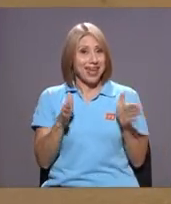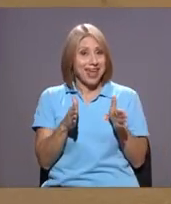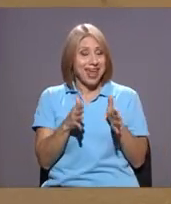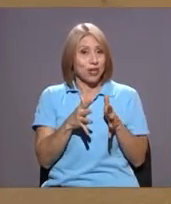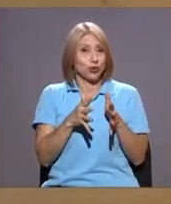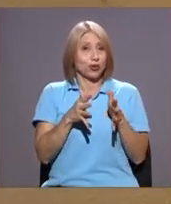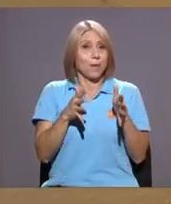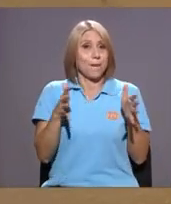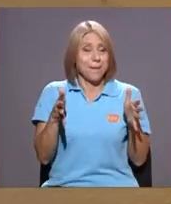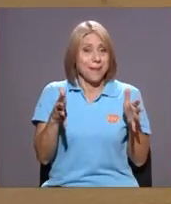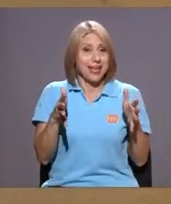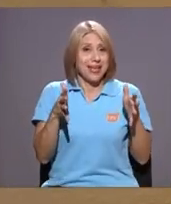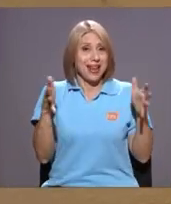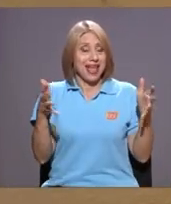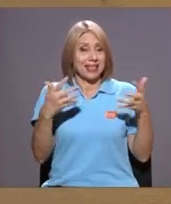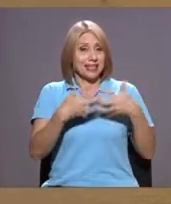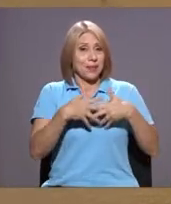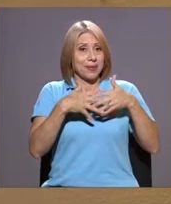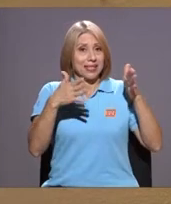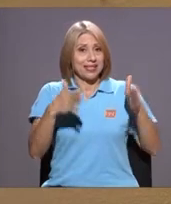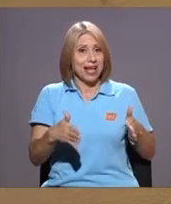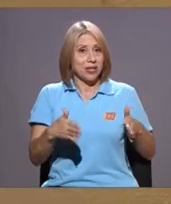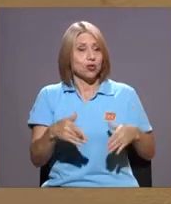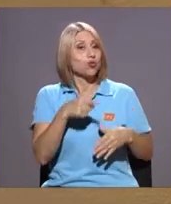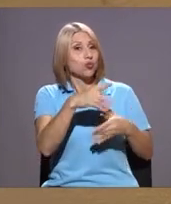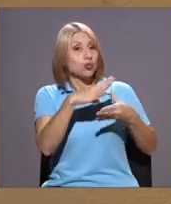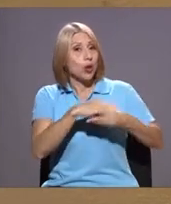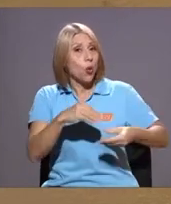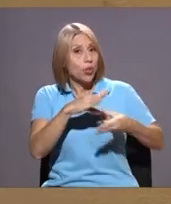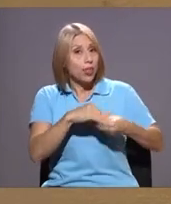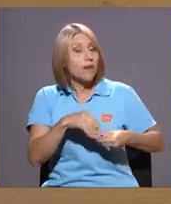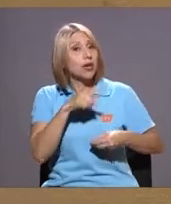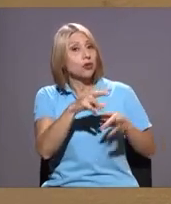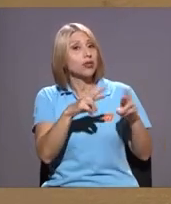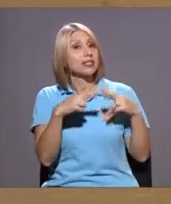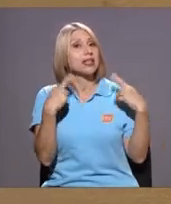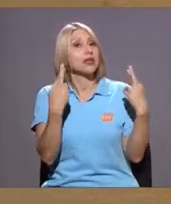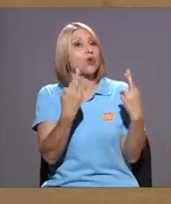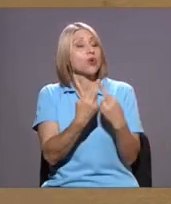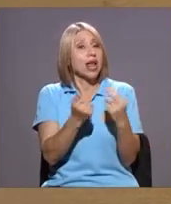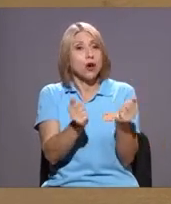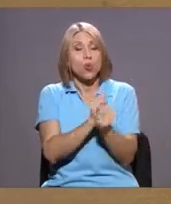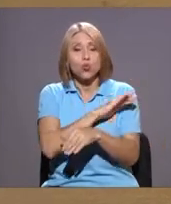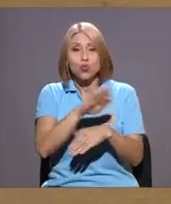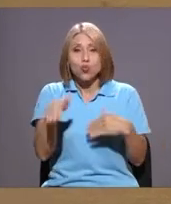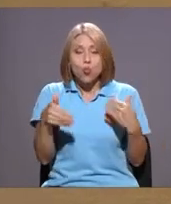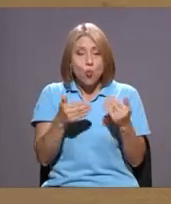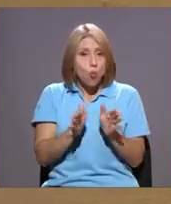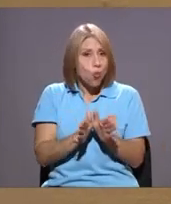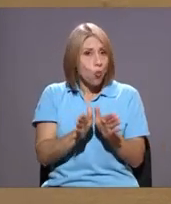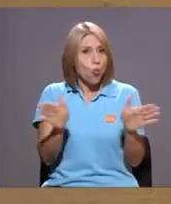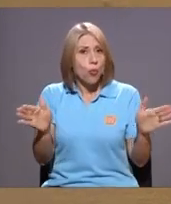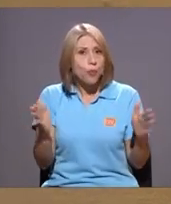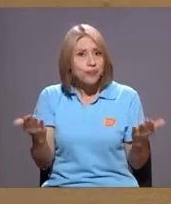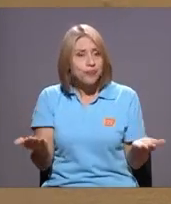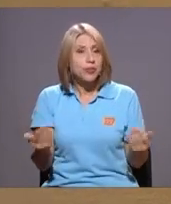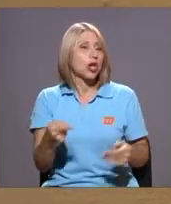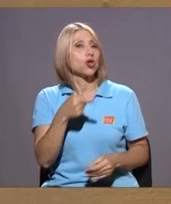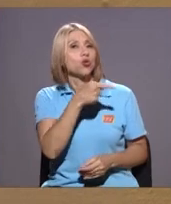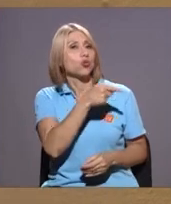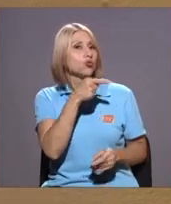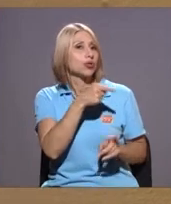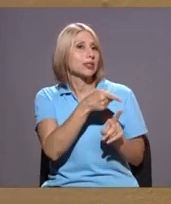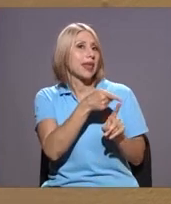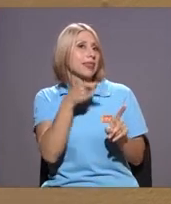grandes y usted contaba que usted no solo se vería con con los primeros sino también con los segundo si usted viene